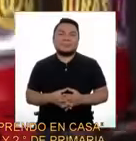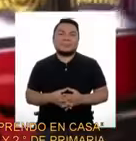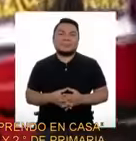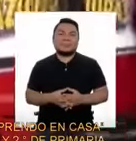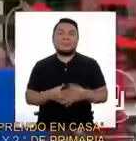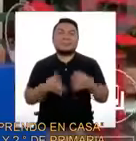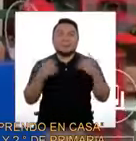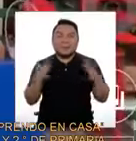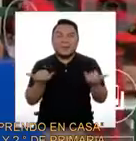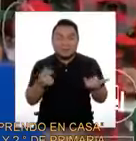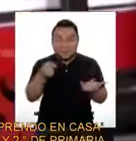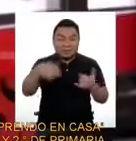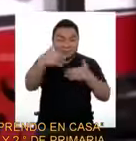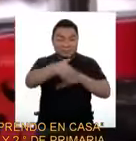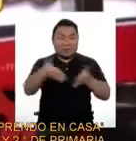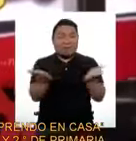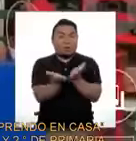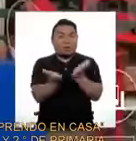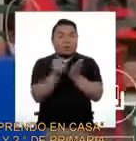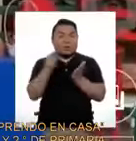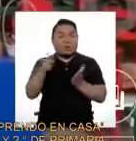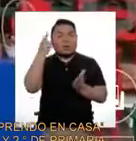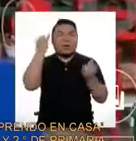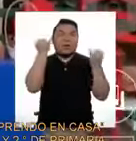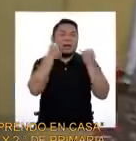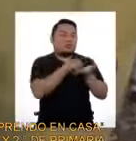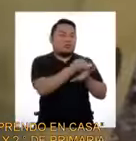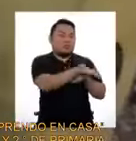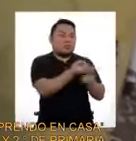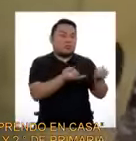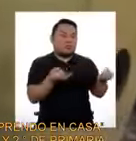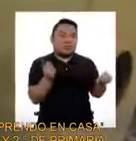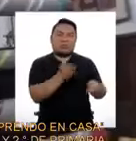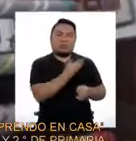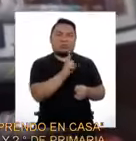Arte para Crecer es una escuela donde no utilizan instrumentos para hacer música.